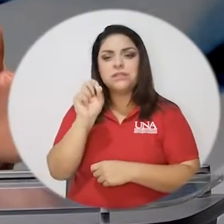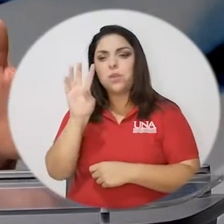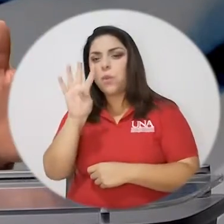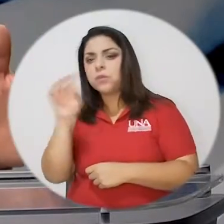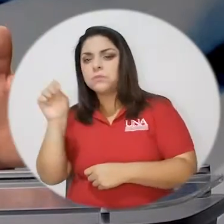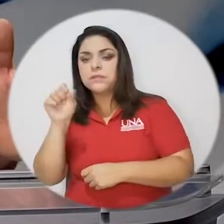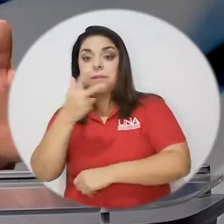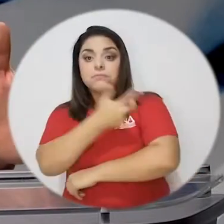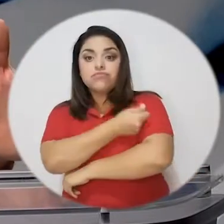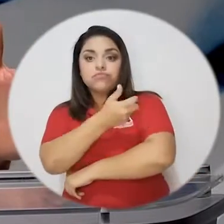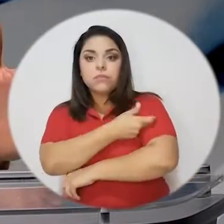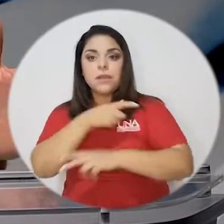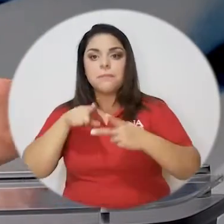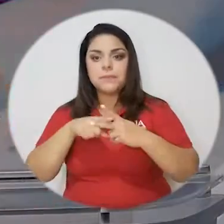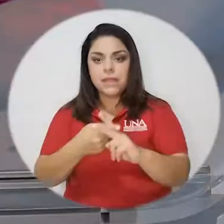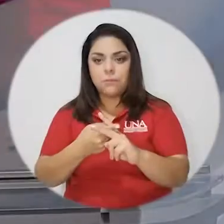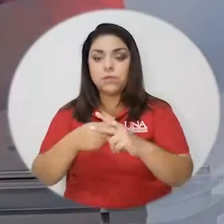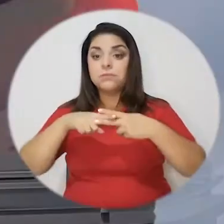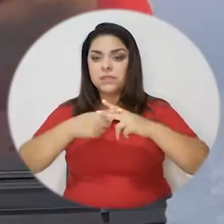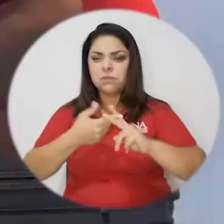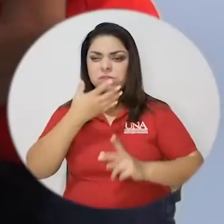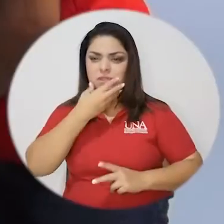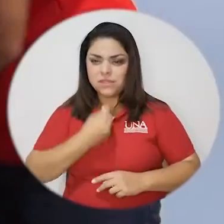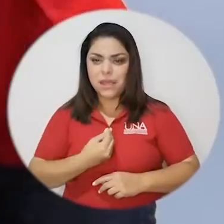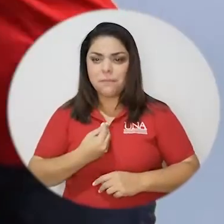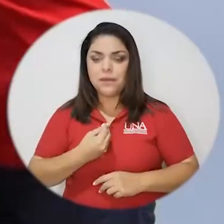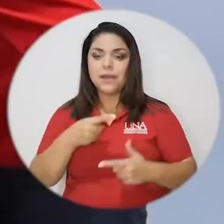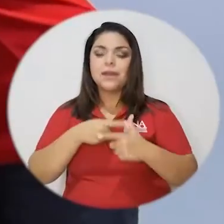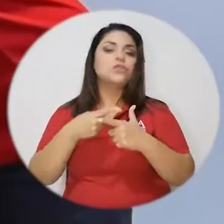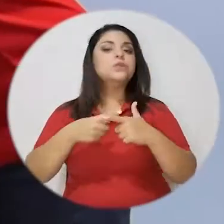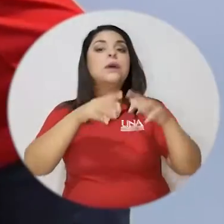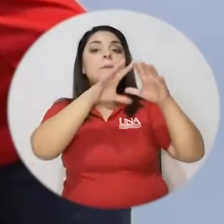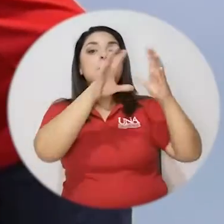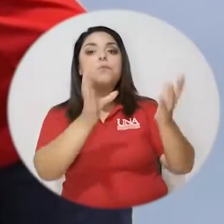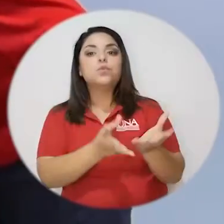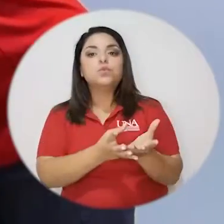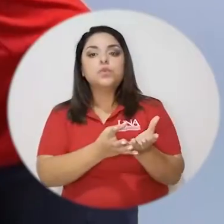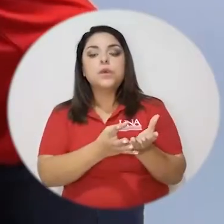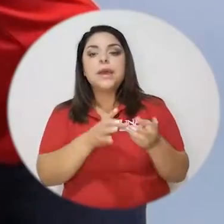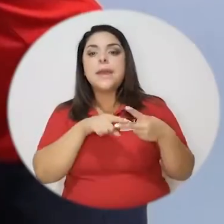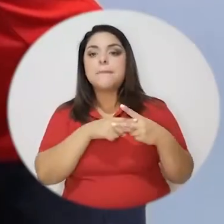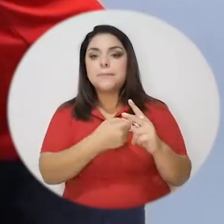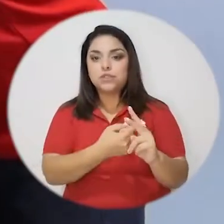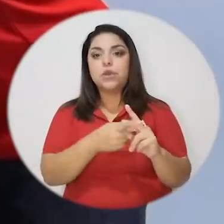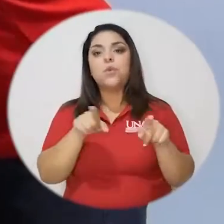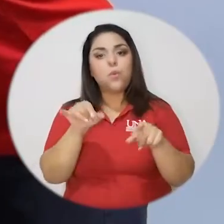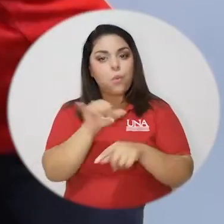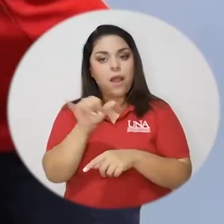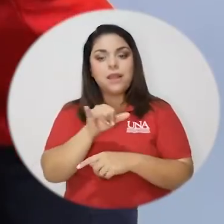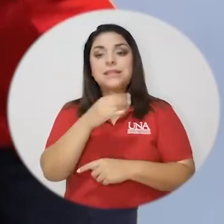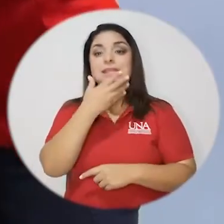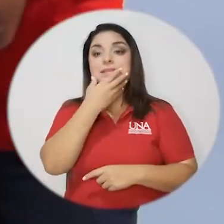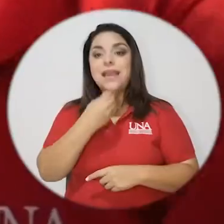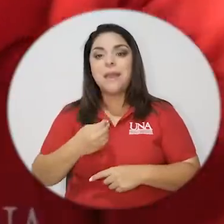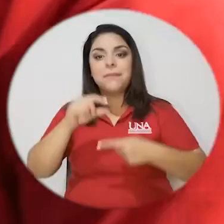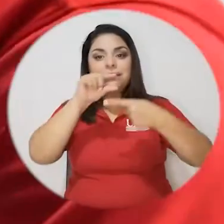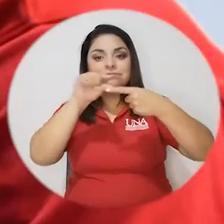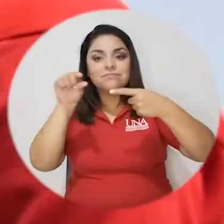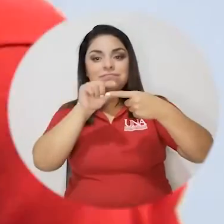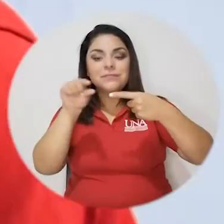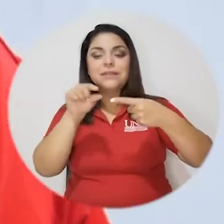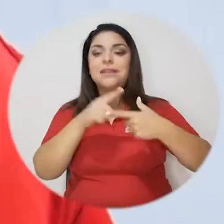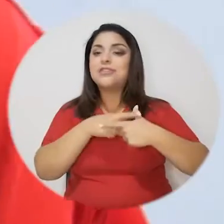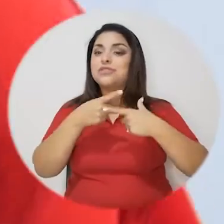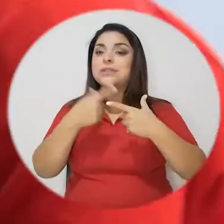4 meses vacunando, ¿verdad? Nosotros comenzamos a vacunar entrado diciembre. el mundo comenzó a vacunar a principios